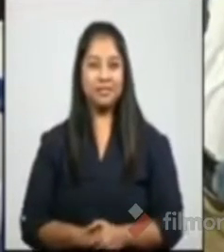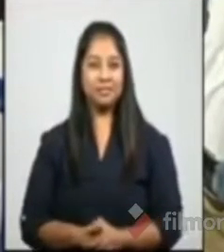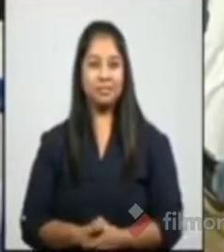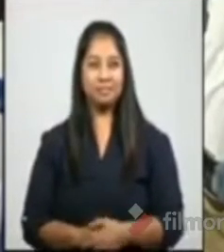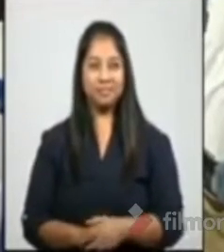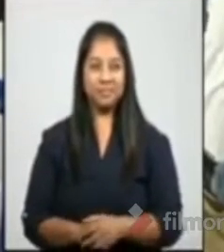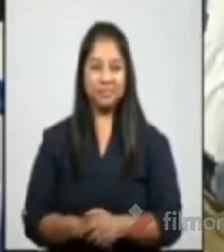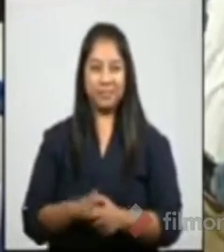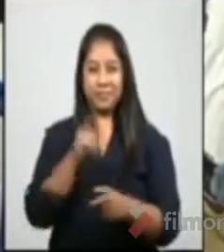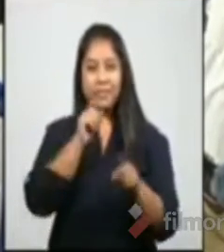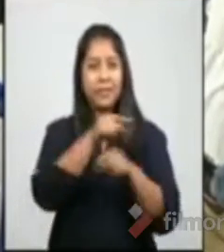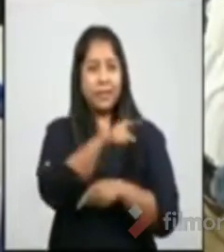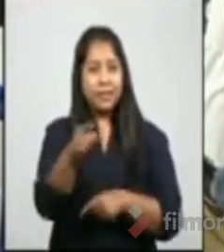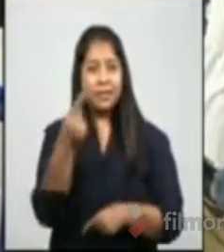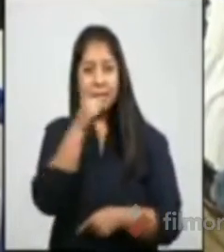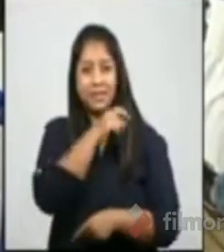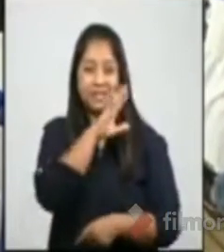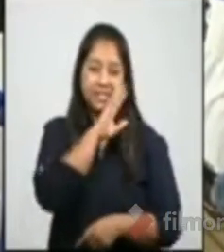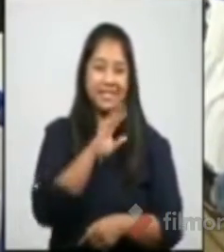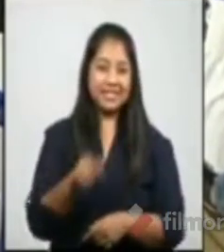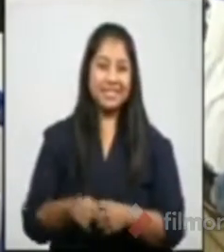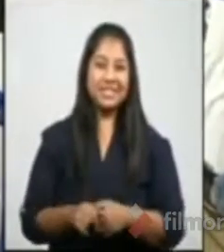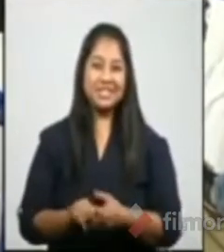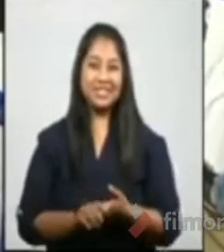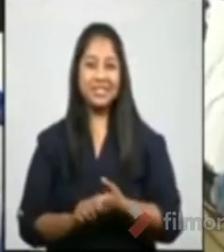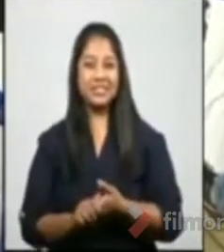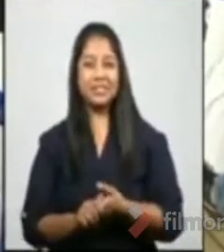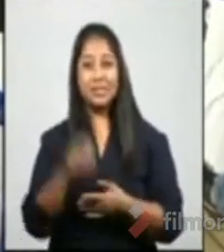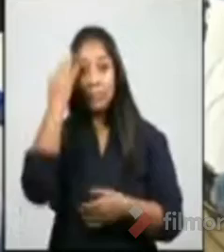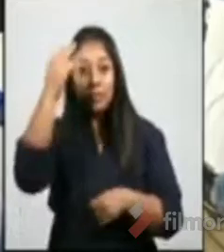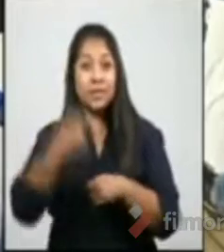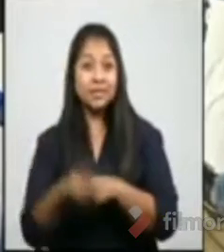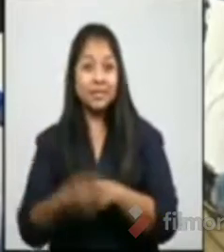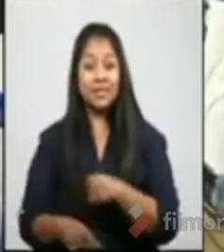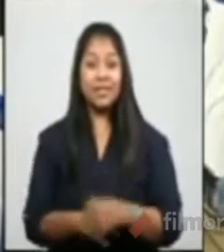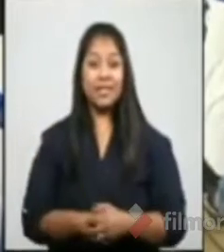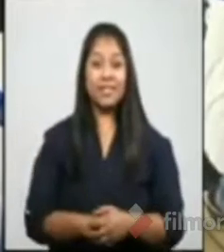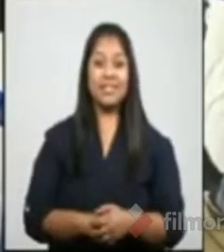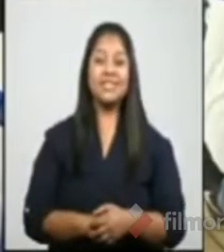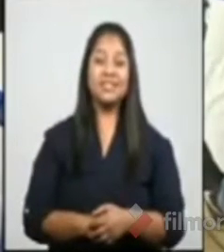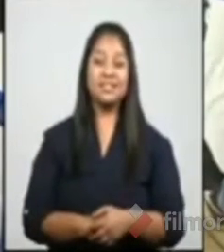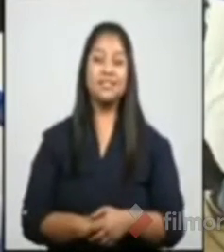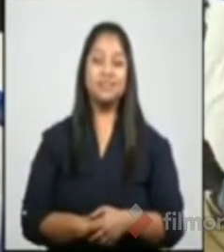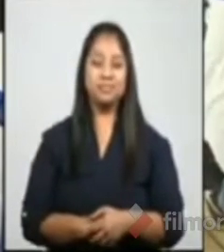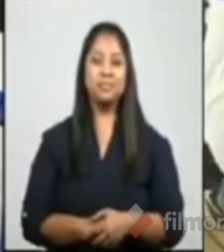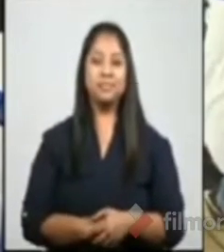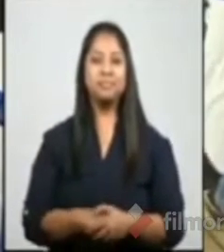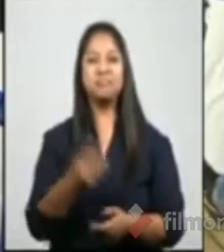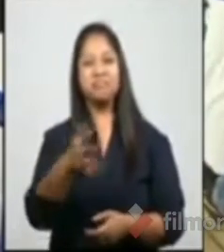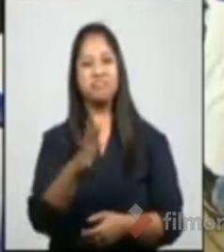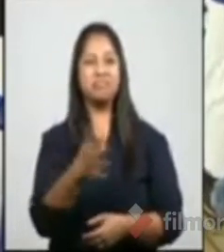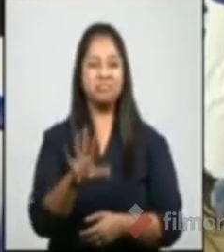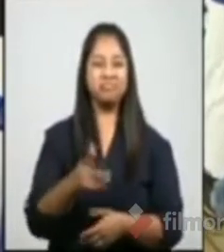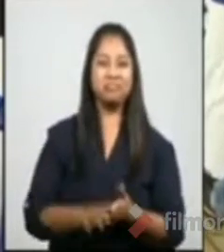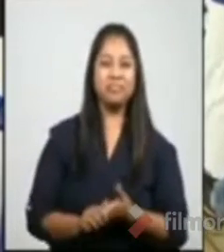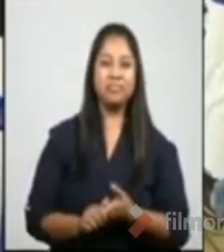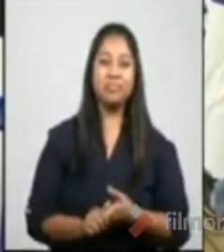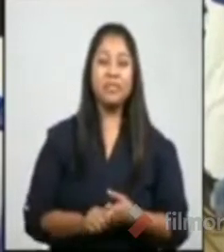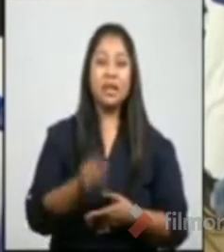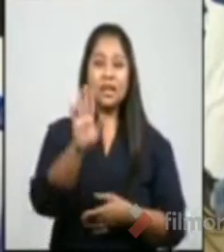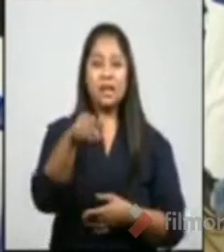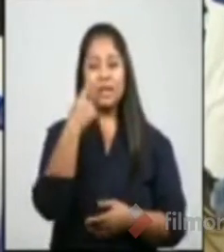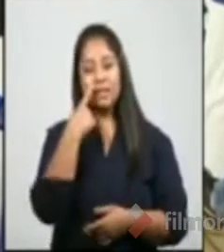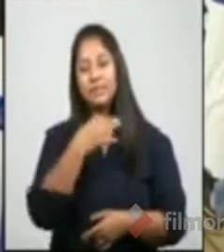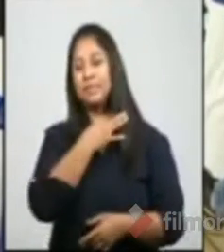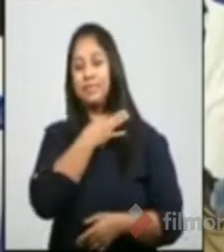Ay, Dios, ya se durmieron. ¿Ah? Buenas tardes. Ya van reviviendo. Miren, un